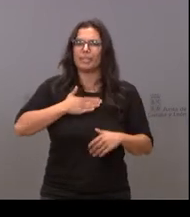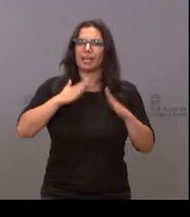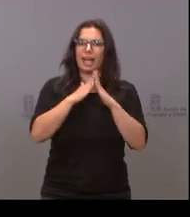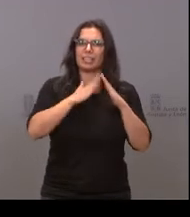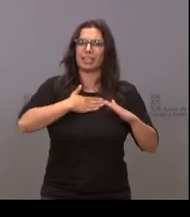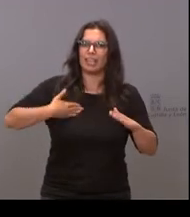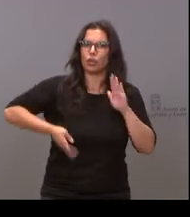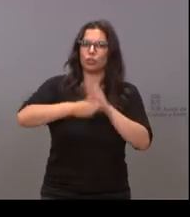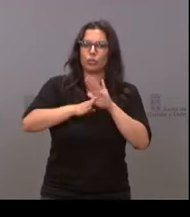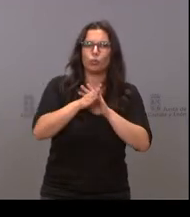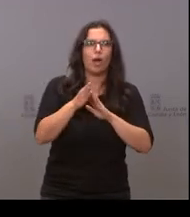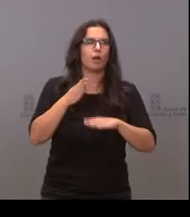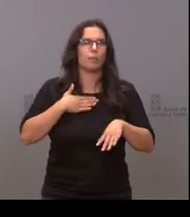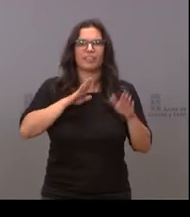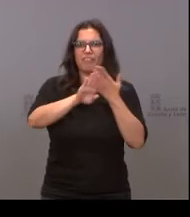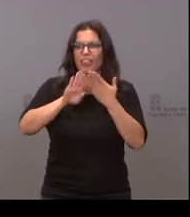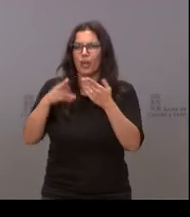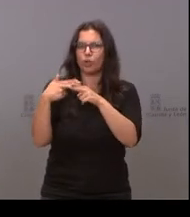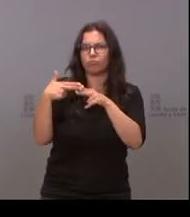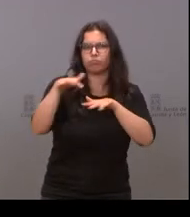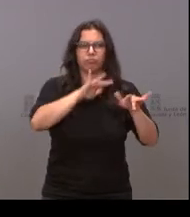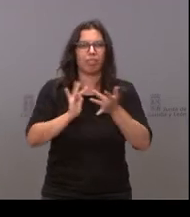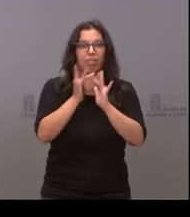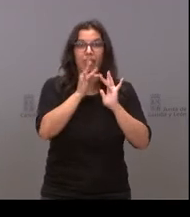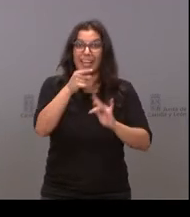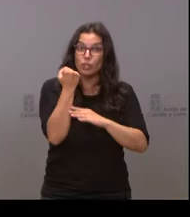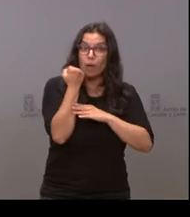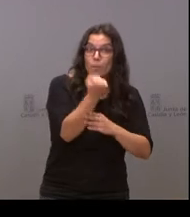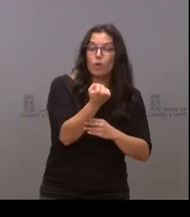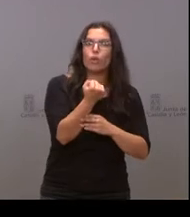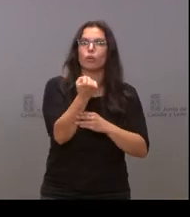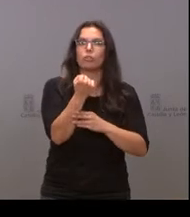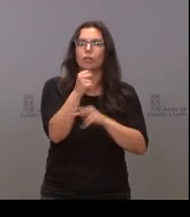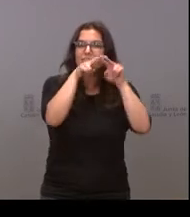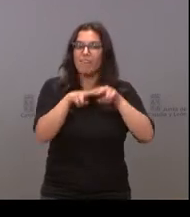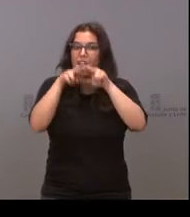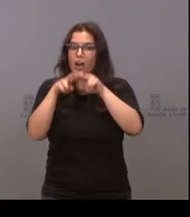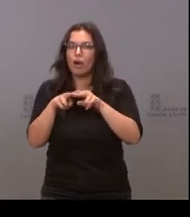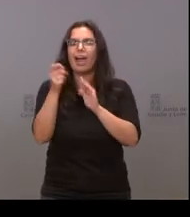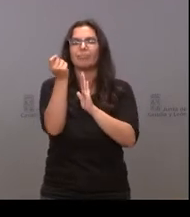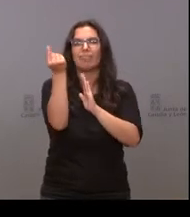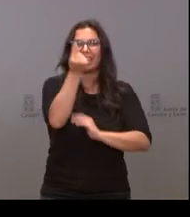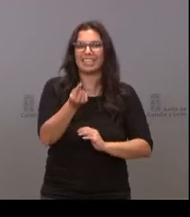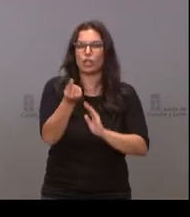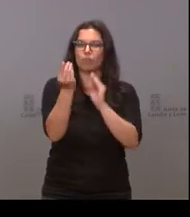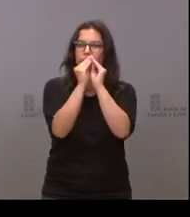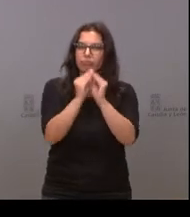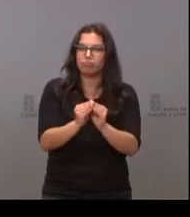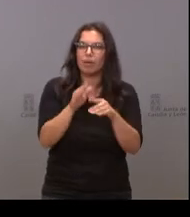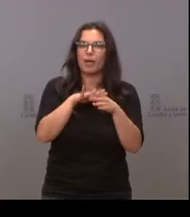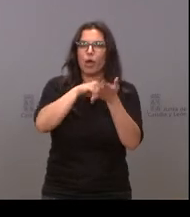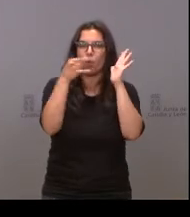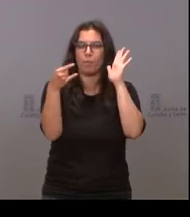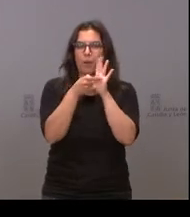yendo pudiendo hacer actividad con mis vecinos todos los apoyos son los que vamos a caminar y se diseñan con un plan de apoyo para permitirles